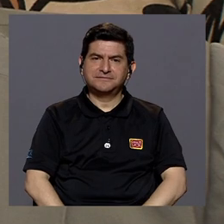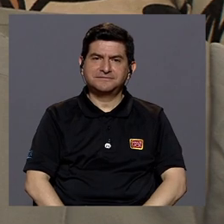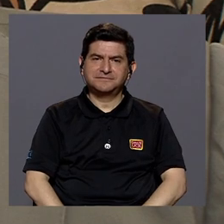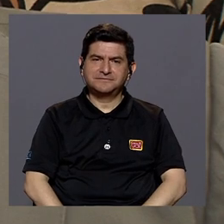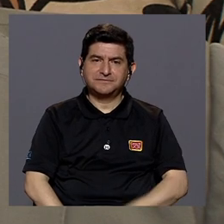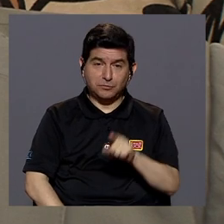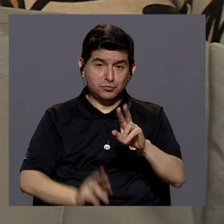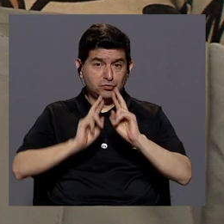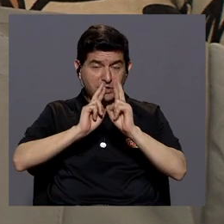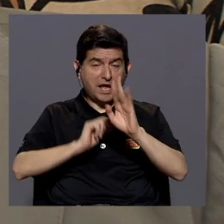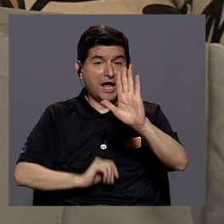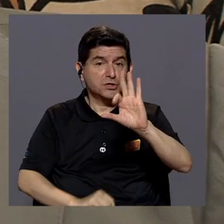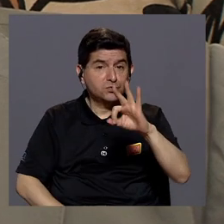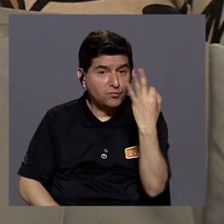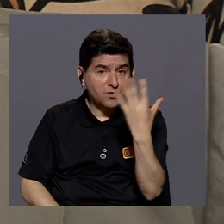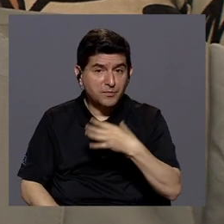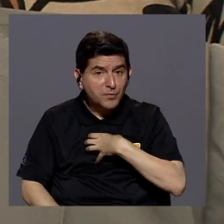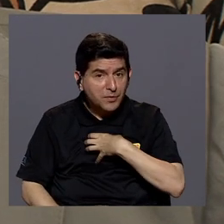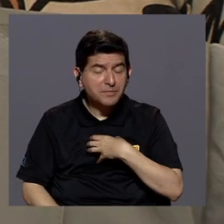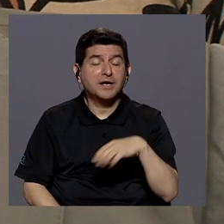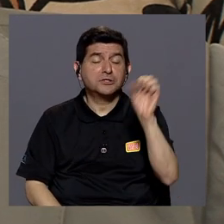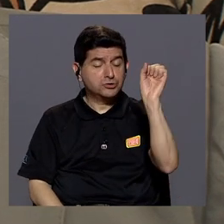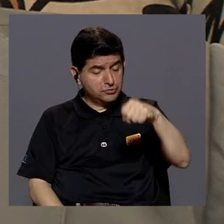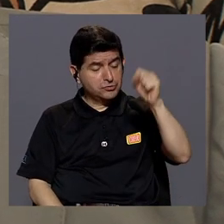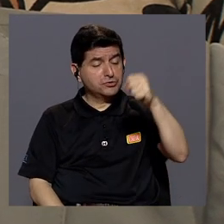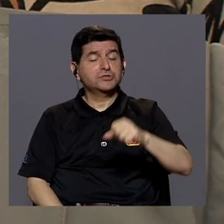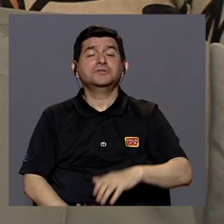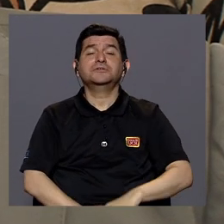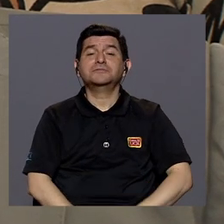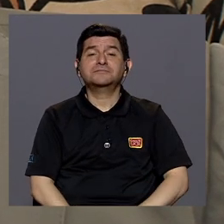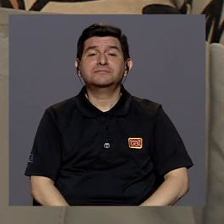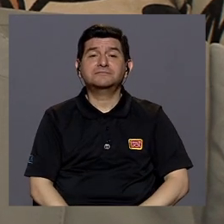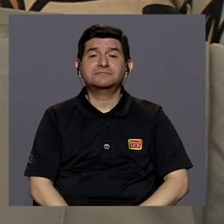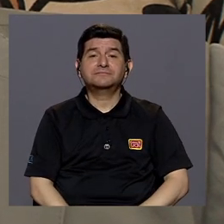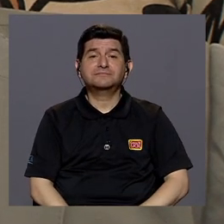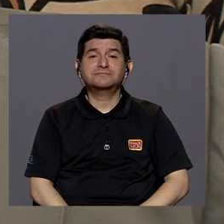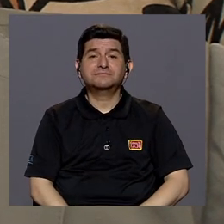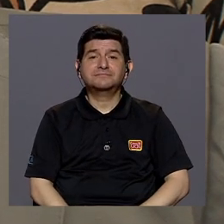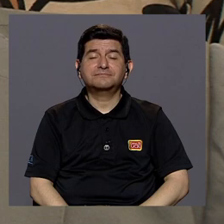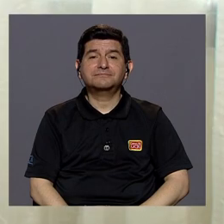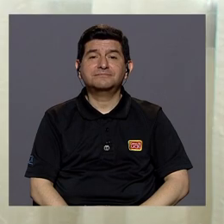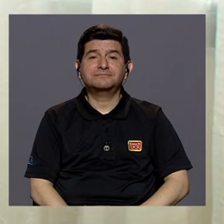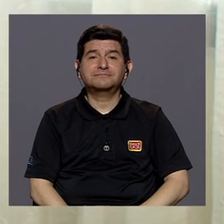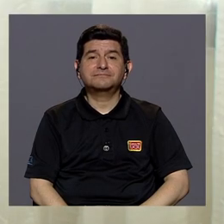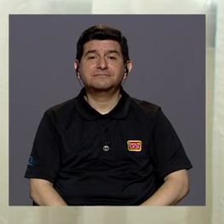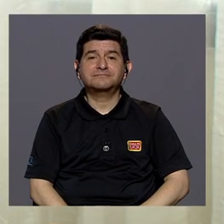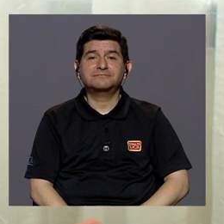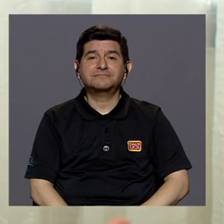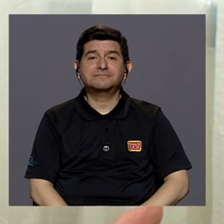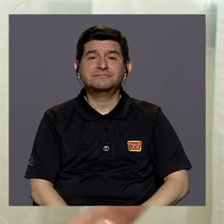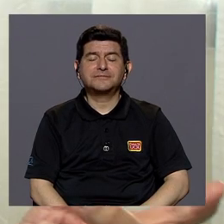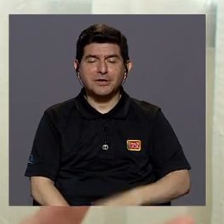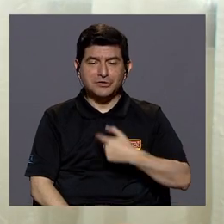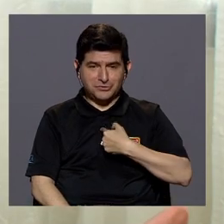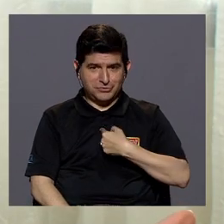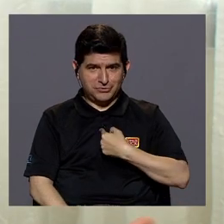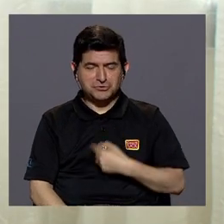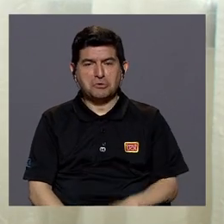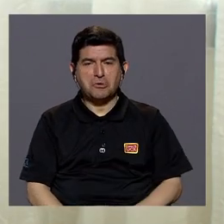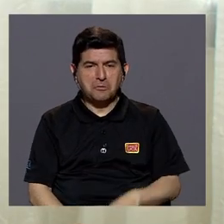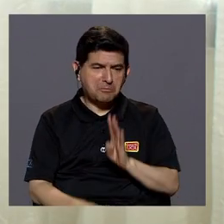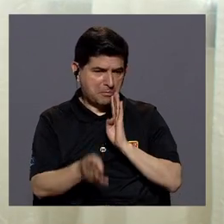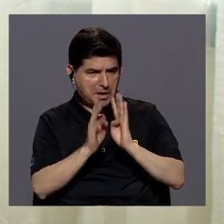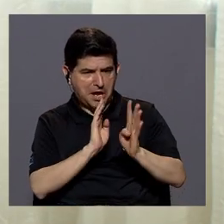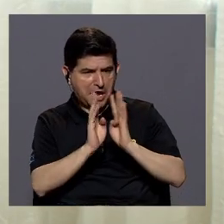Usted le respondió a su estilo. Entonces sí, pero yo llegaron, yo hablé